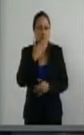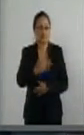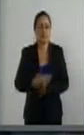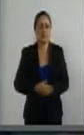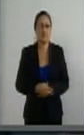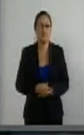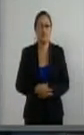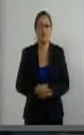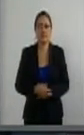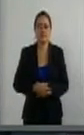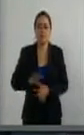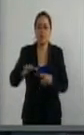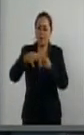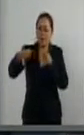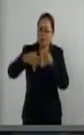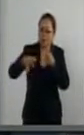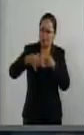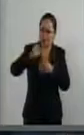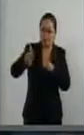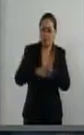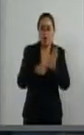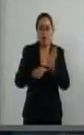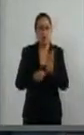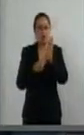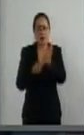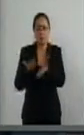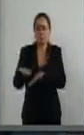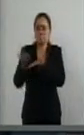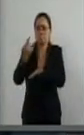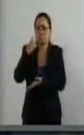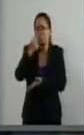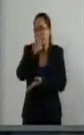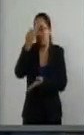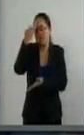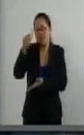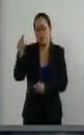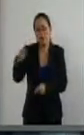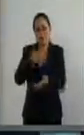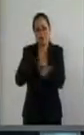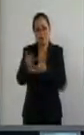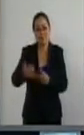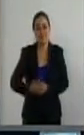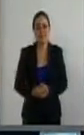a presentar todas sus reservas en una exhibición, por lo tanto le vamos a dar el tiempo que requiera.